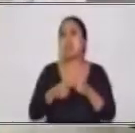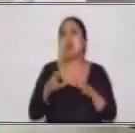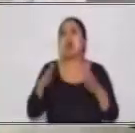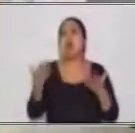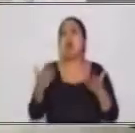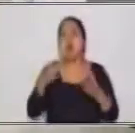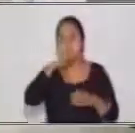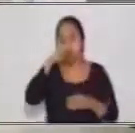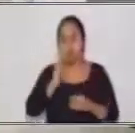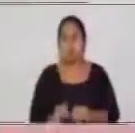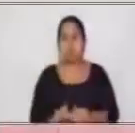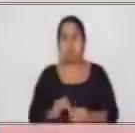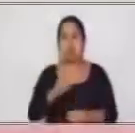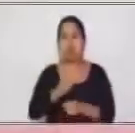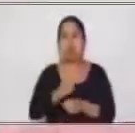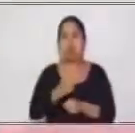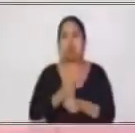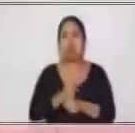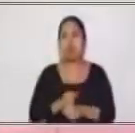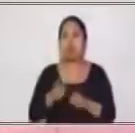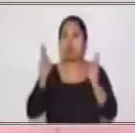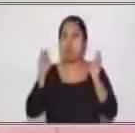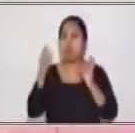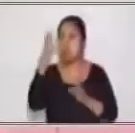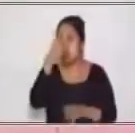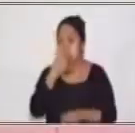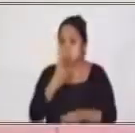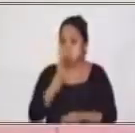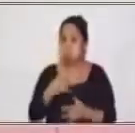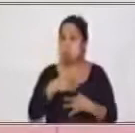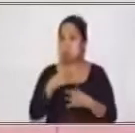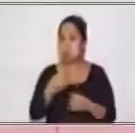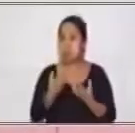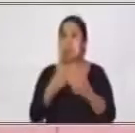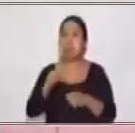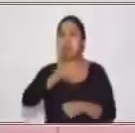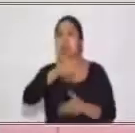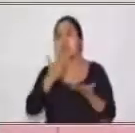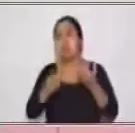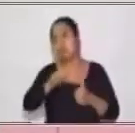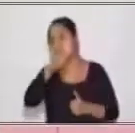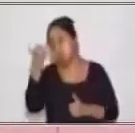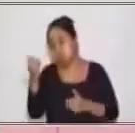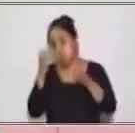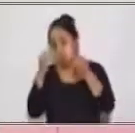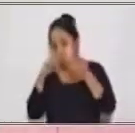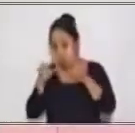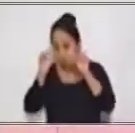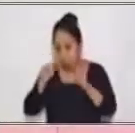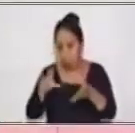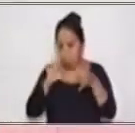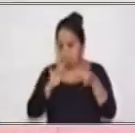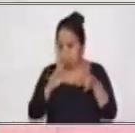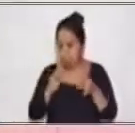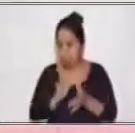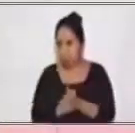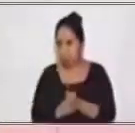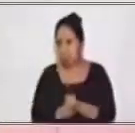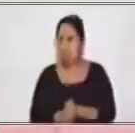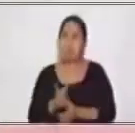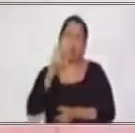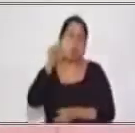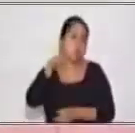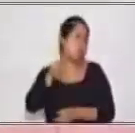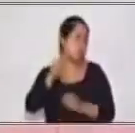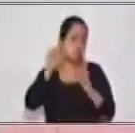Guatemala que murió de amor. Es un tema muy interesante, pero espero que tenga una oportunidad para podérselos comentar también, que ahorita no se puede